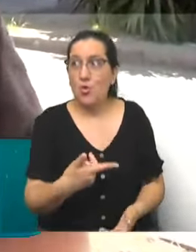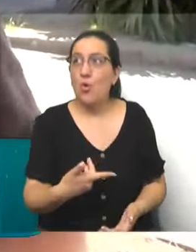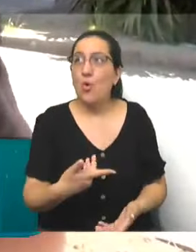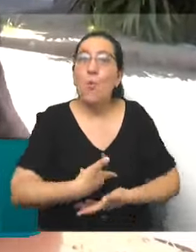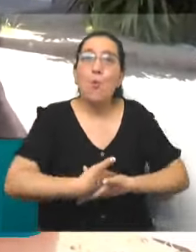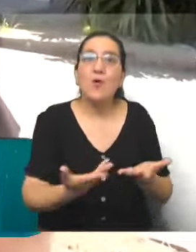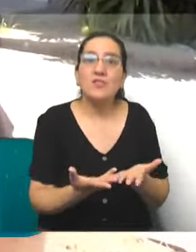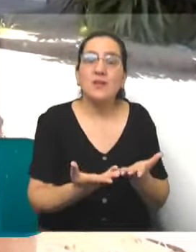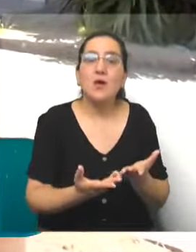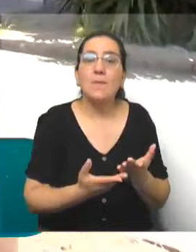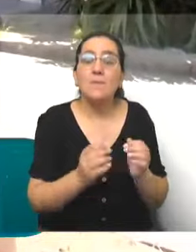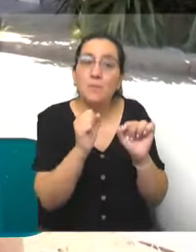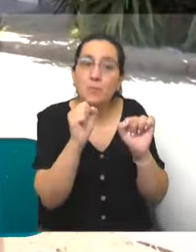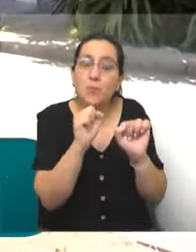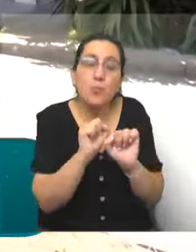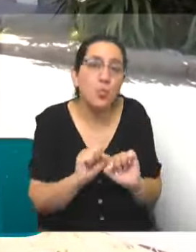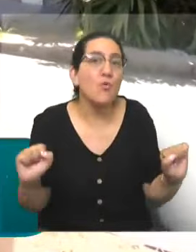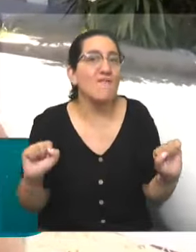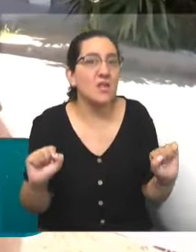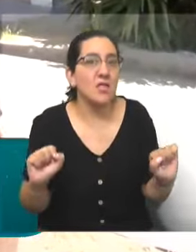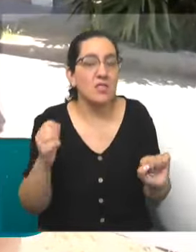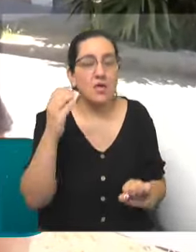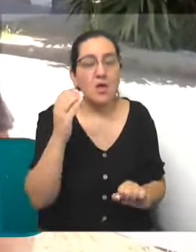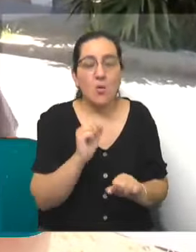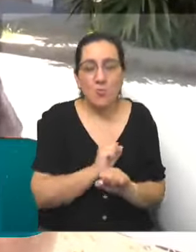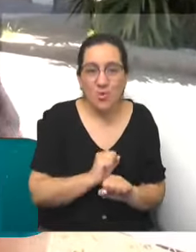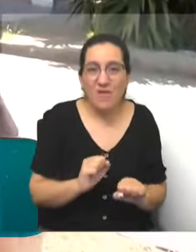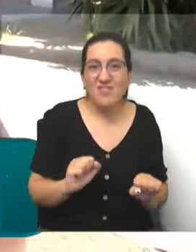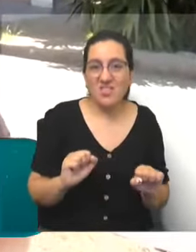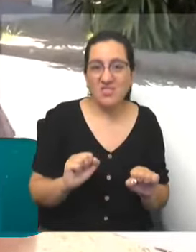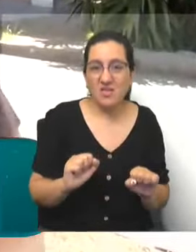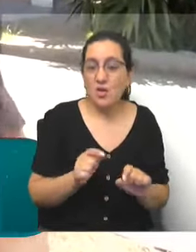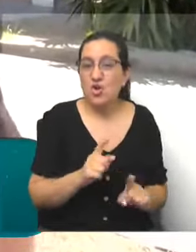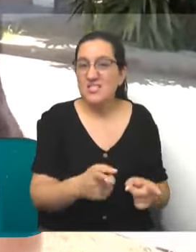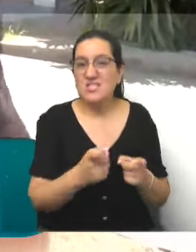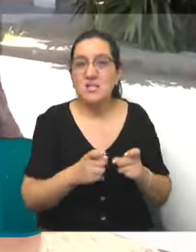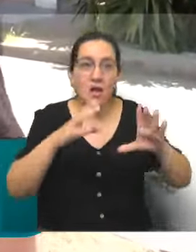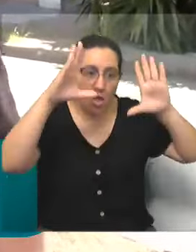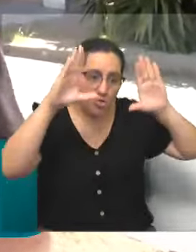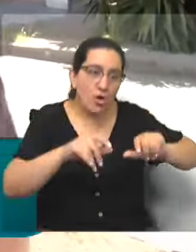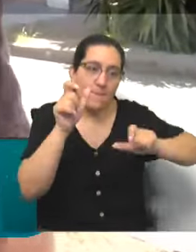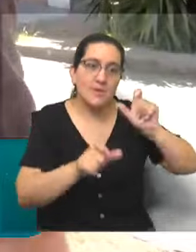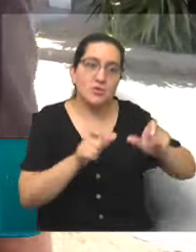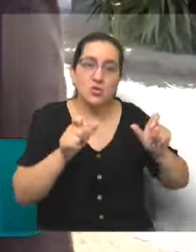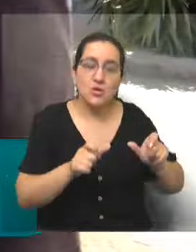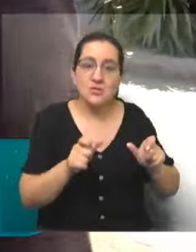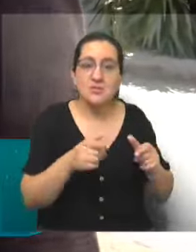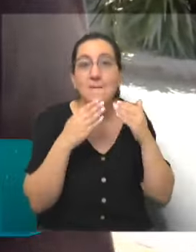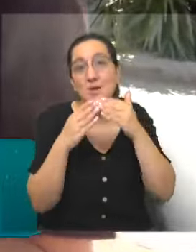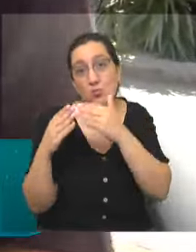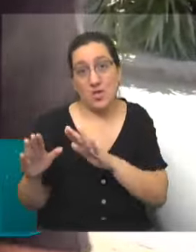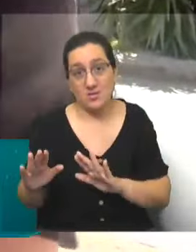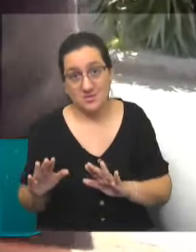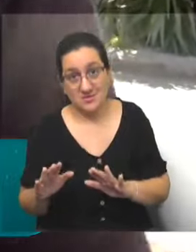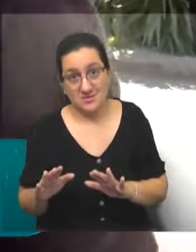sea probabilístico, no necesariamente requiere que todas las personas sean consultadas.